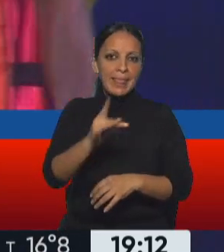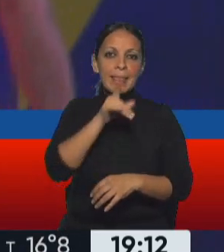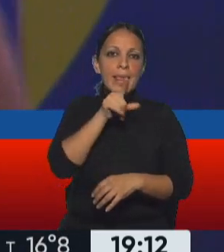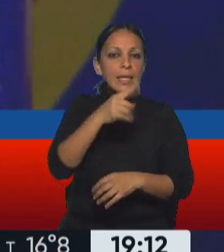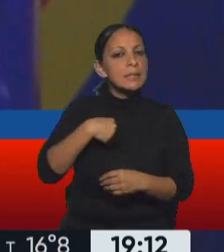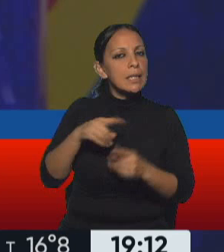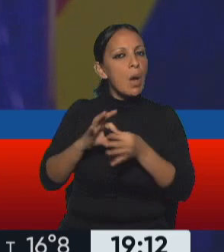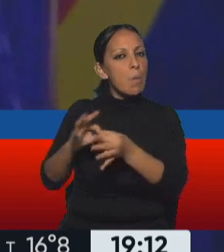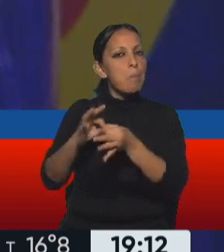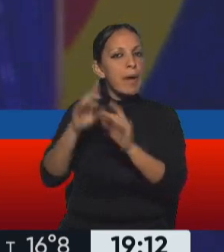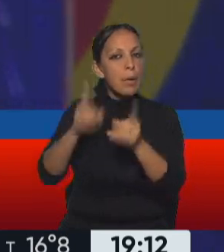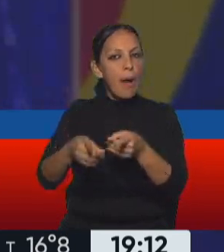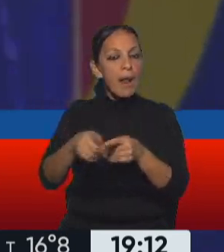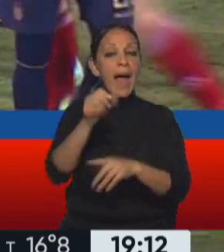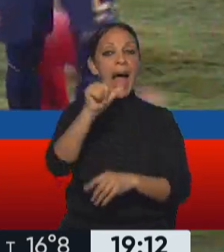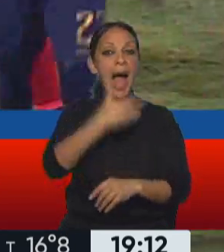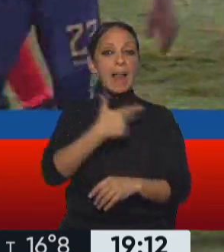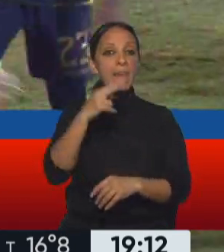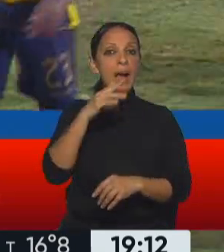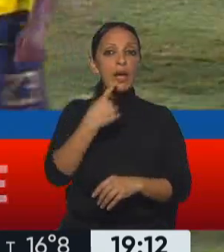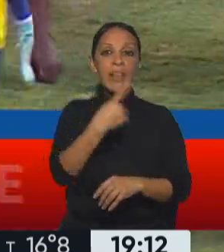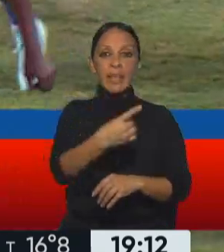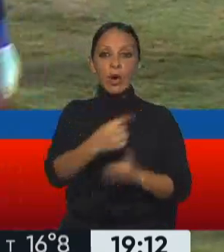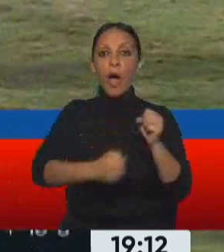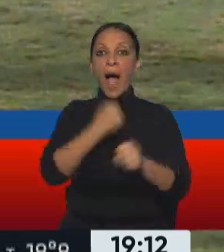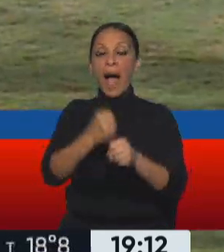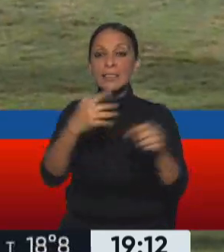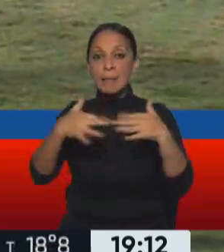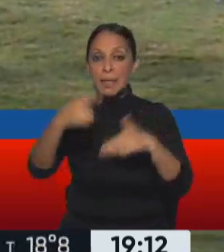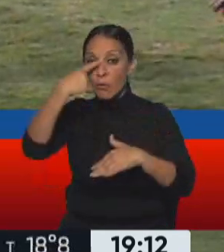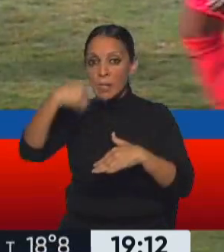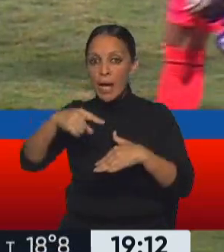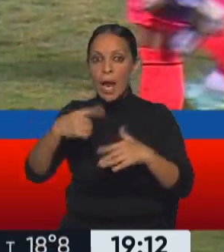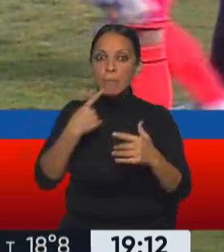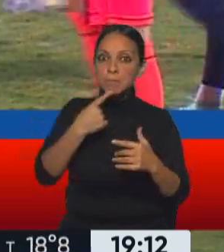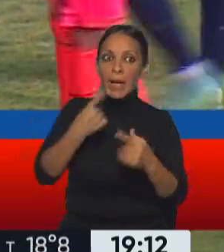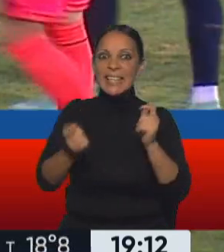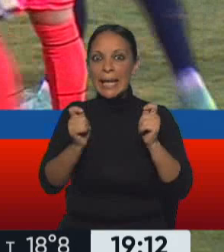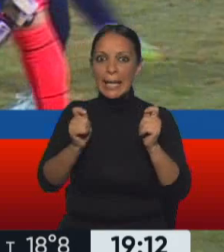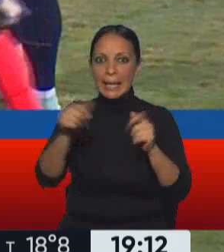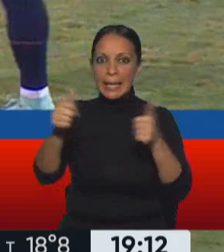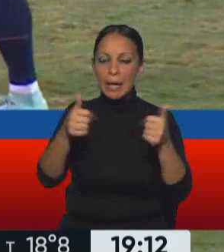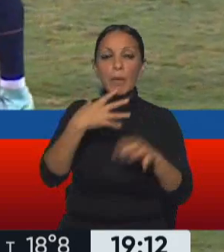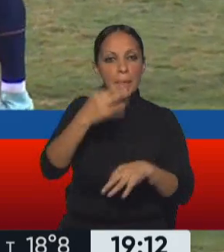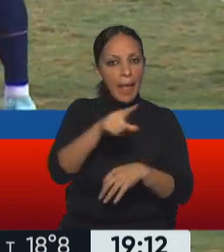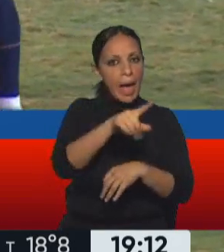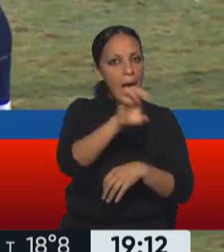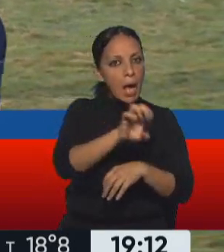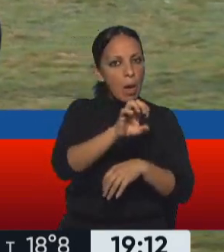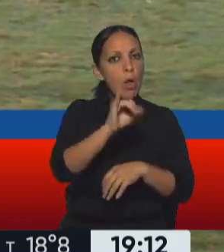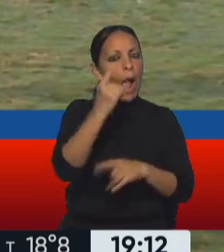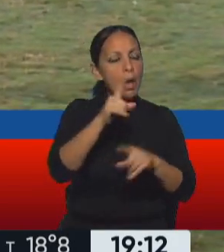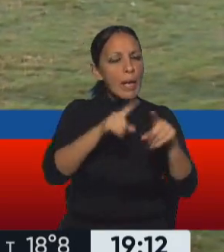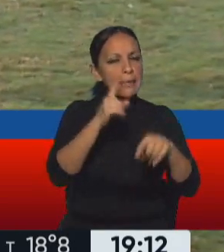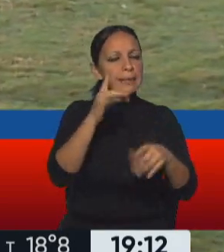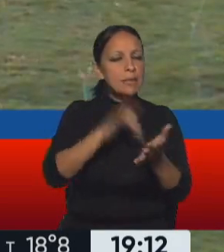gustavo alfaro alfaro se acercó le dijo hasta el final del partido no estuvo cerrado nunca y es una realidad que haré ecuador tuvo chances clarísimas esta es